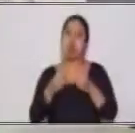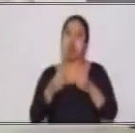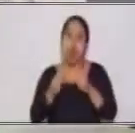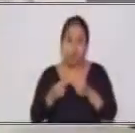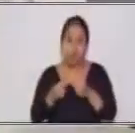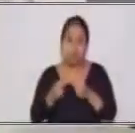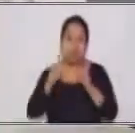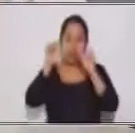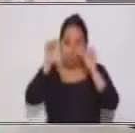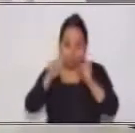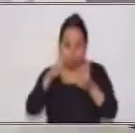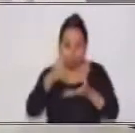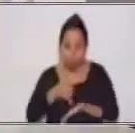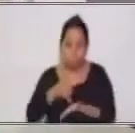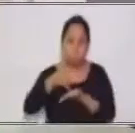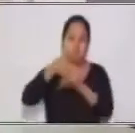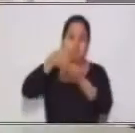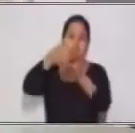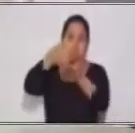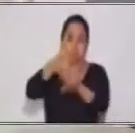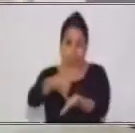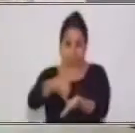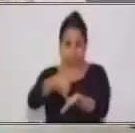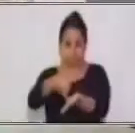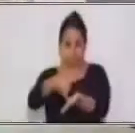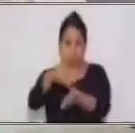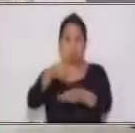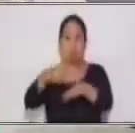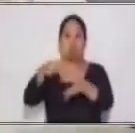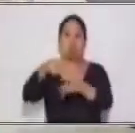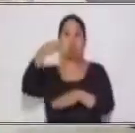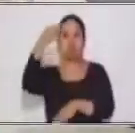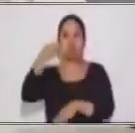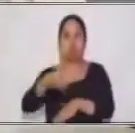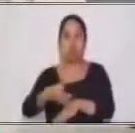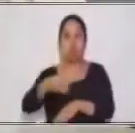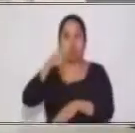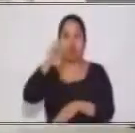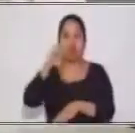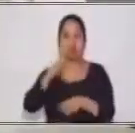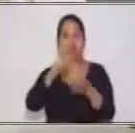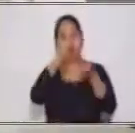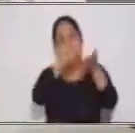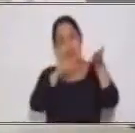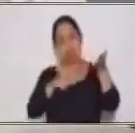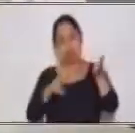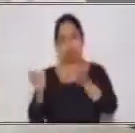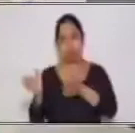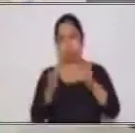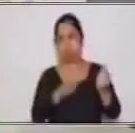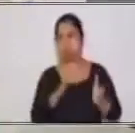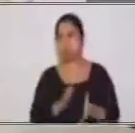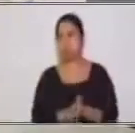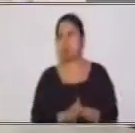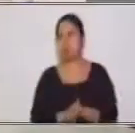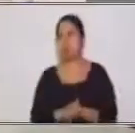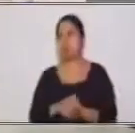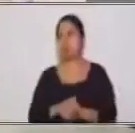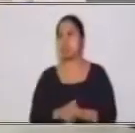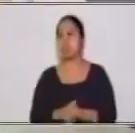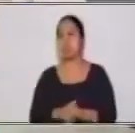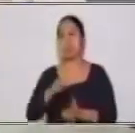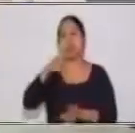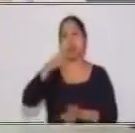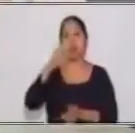poderse ganar ese Premio Nobel de Literatura. Tenemos a Luis Cardosa y Aragón, y también tenemos a